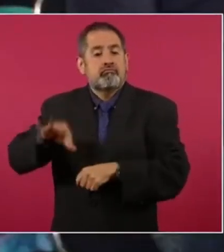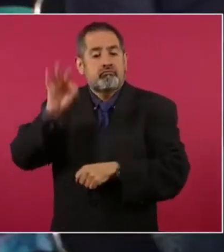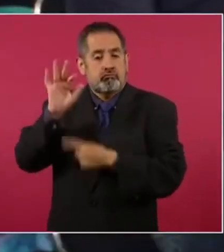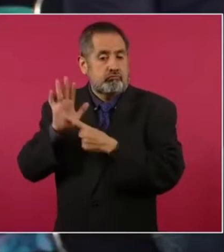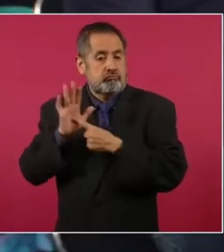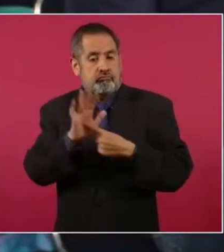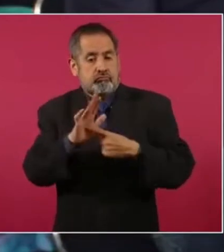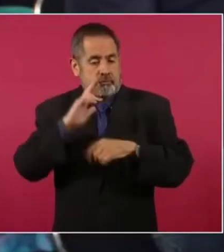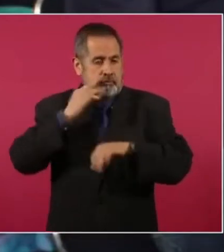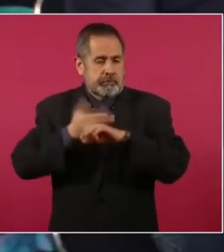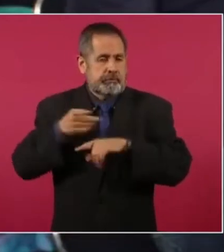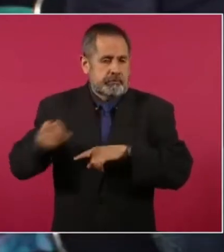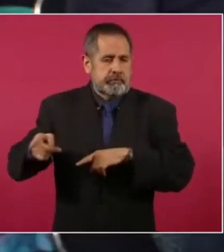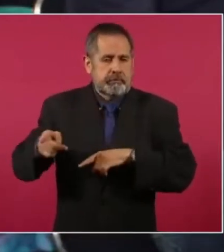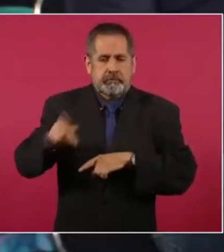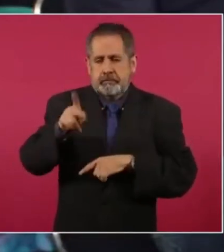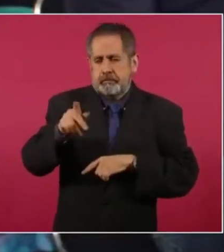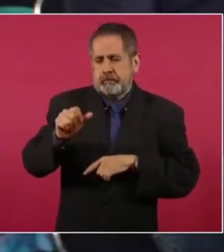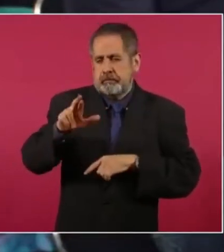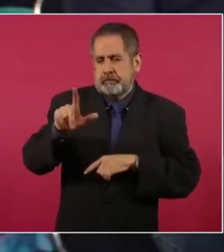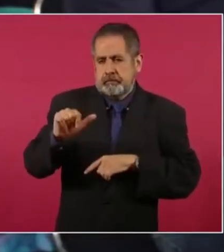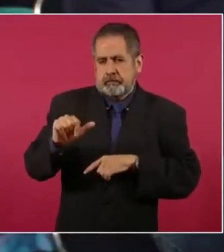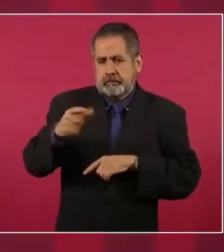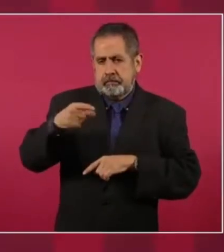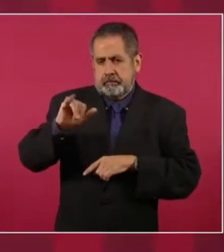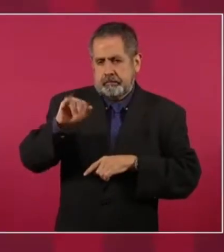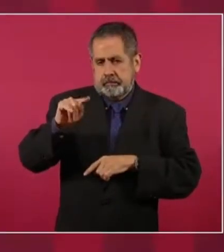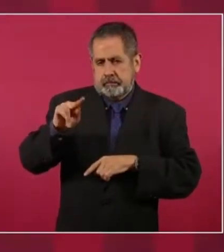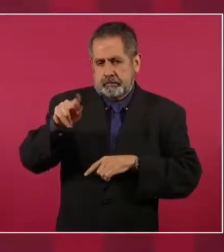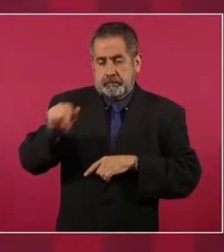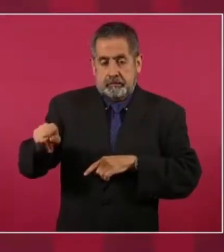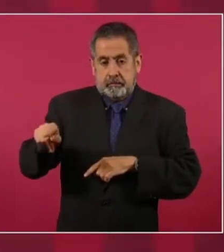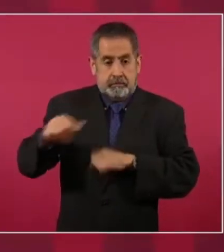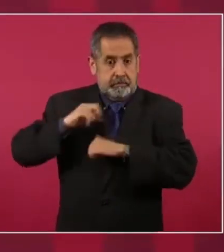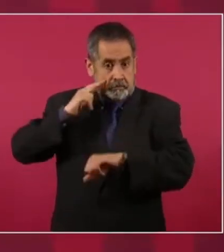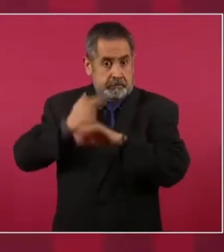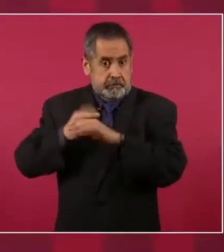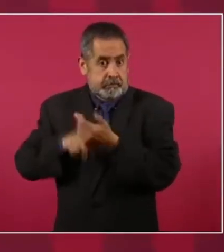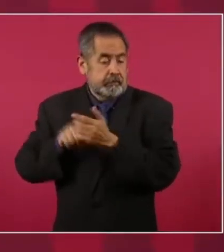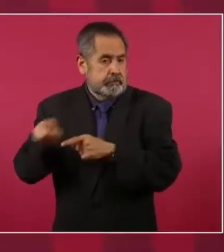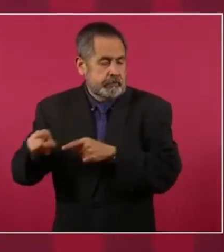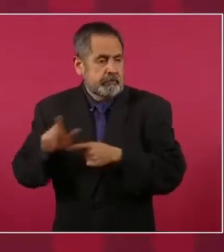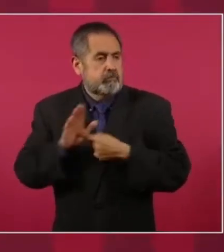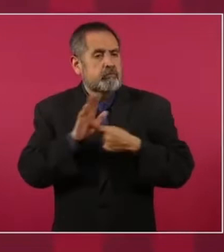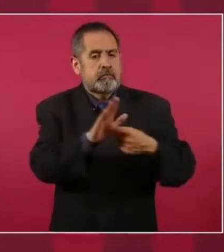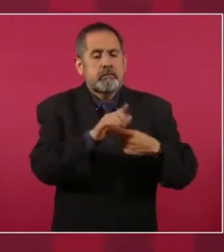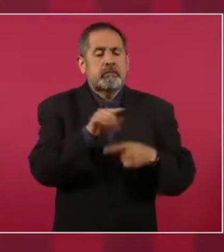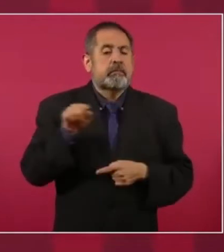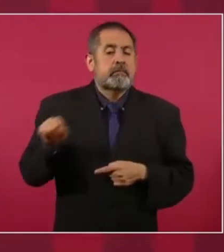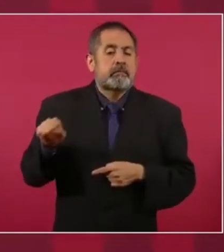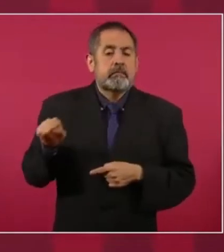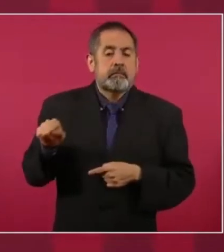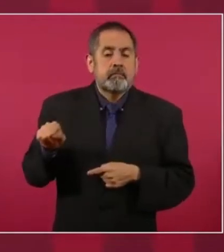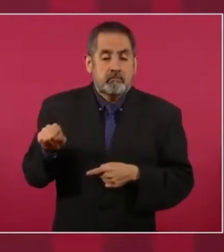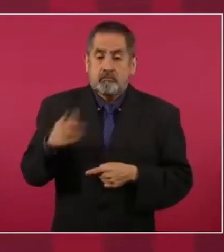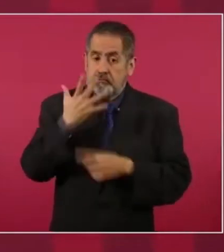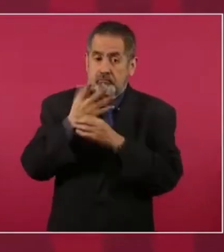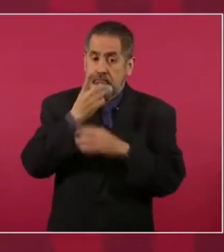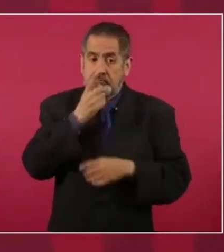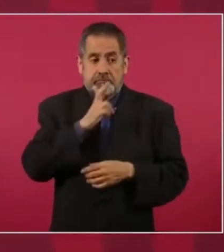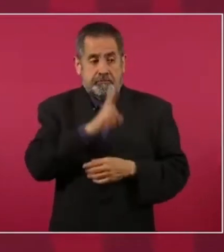la responsable Carla Quintana de la Comisión Nacional de Búsqueda,